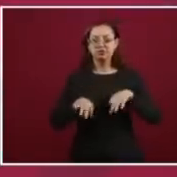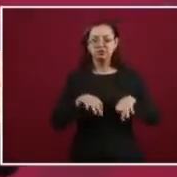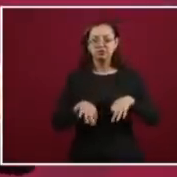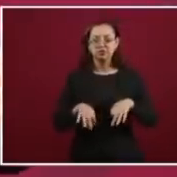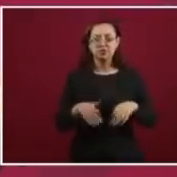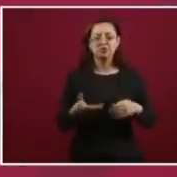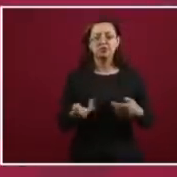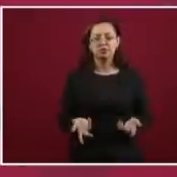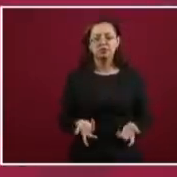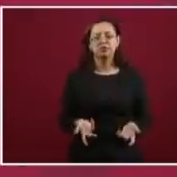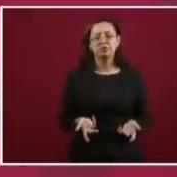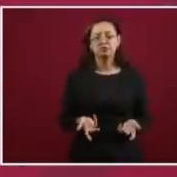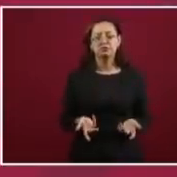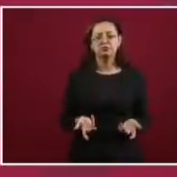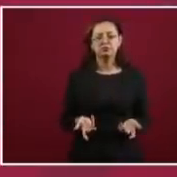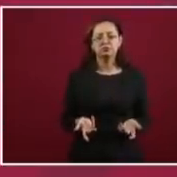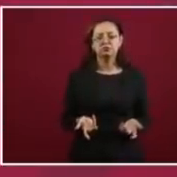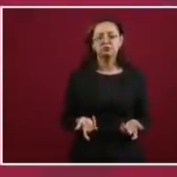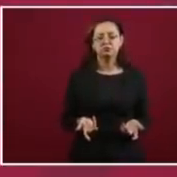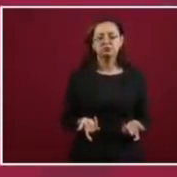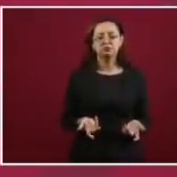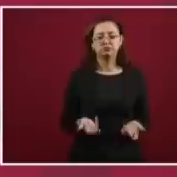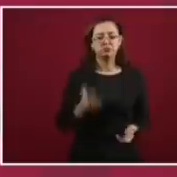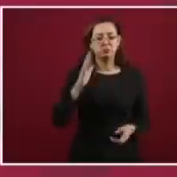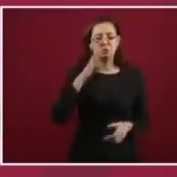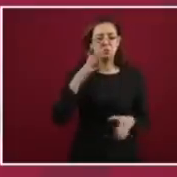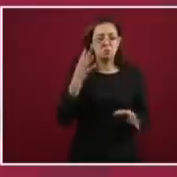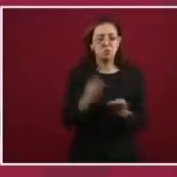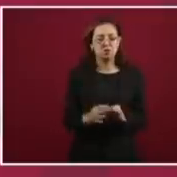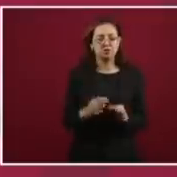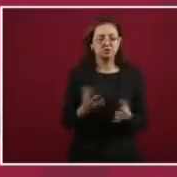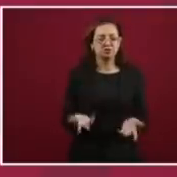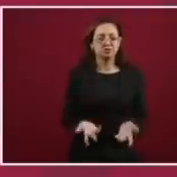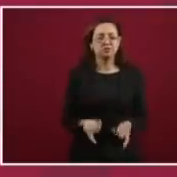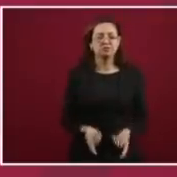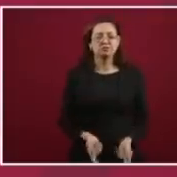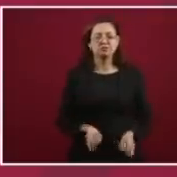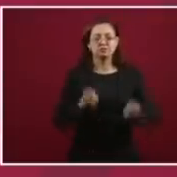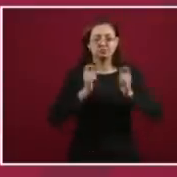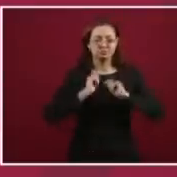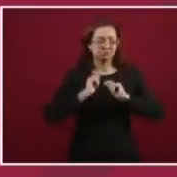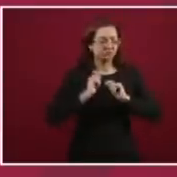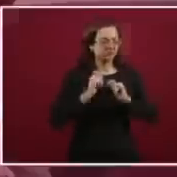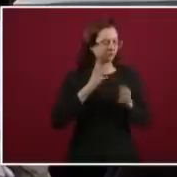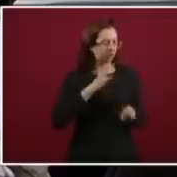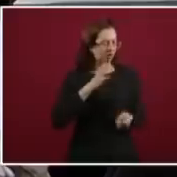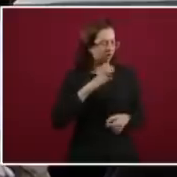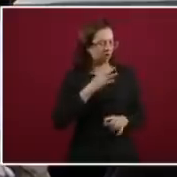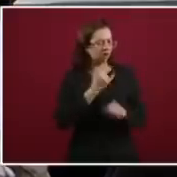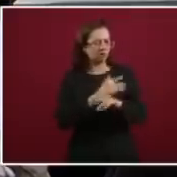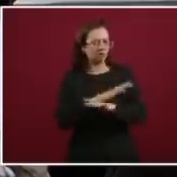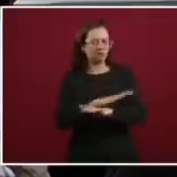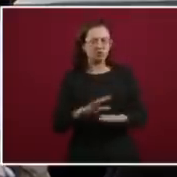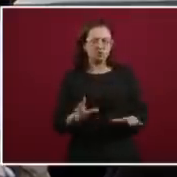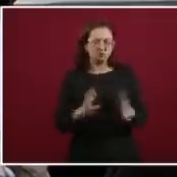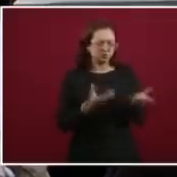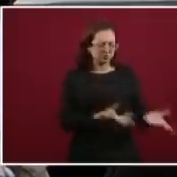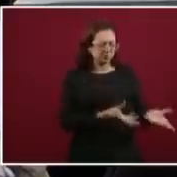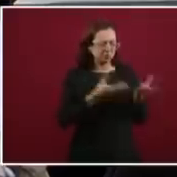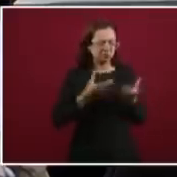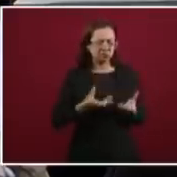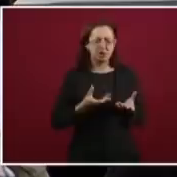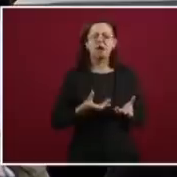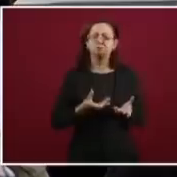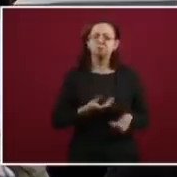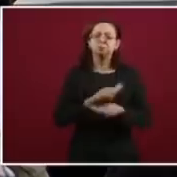este nuestra responsabilidad tener información y transmitirla